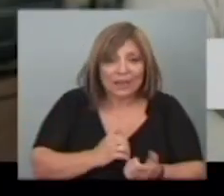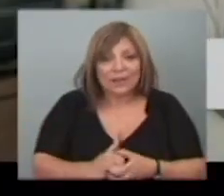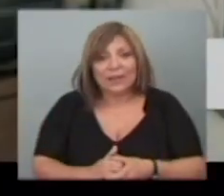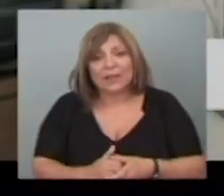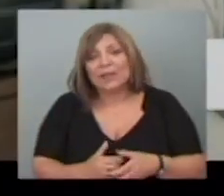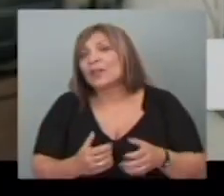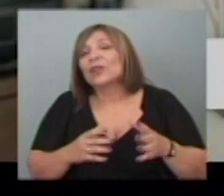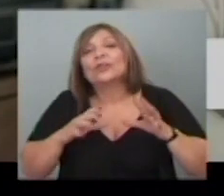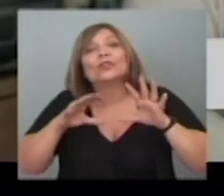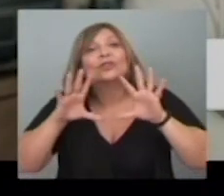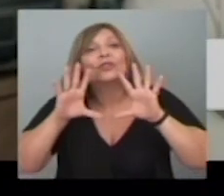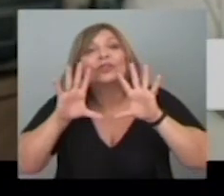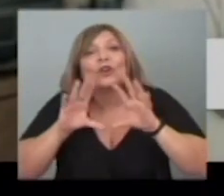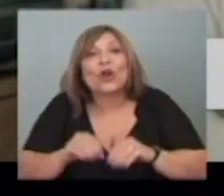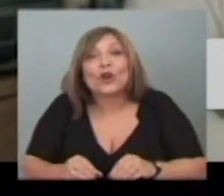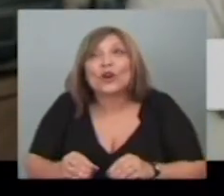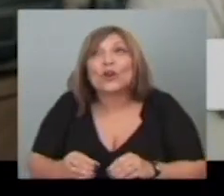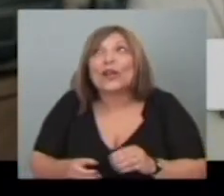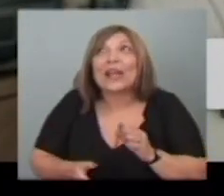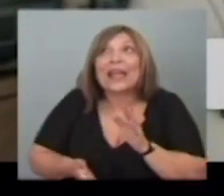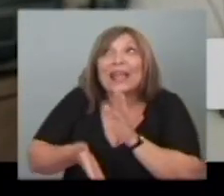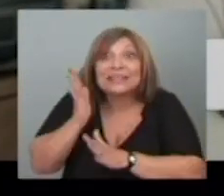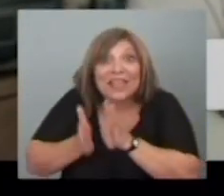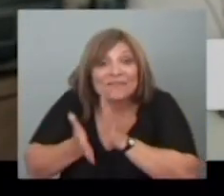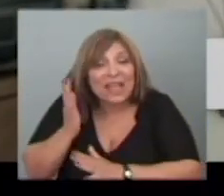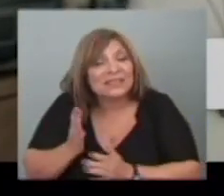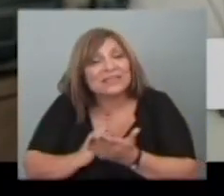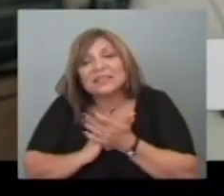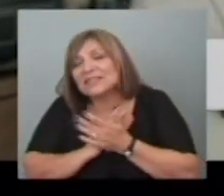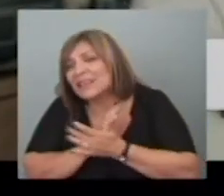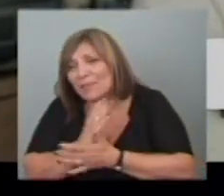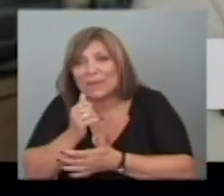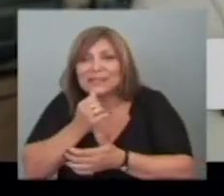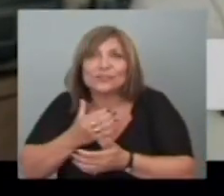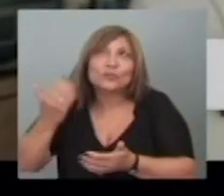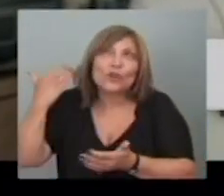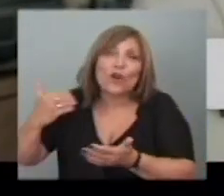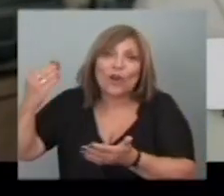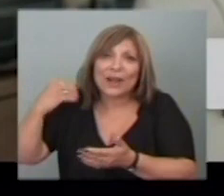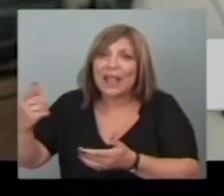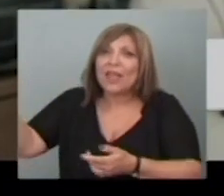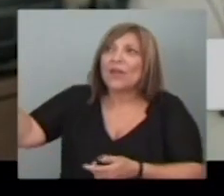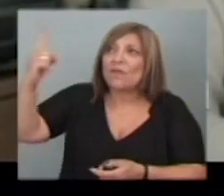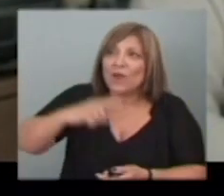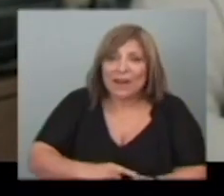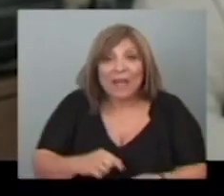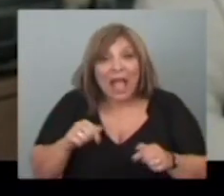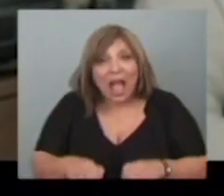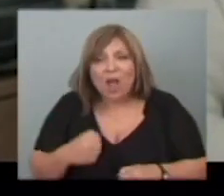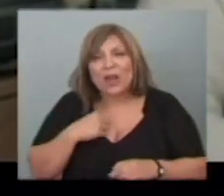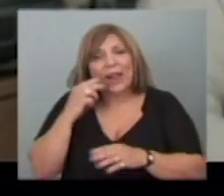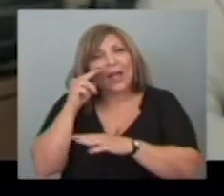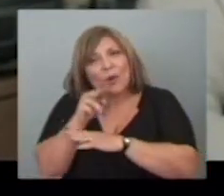Toda emigración tiene un retorno. Eso ha pasado siempre. Lo que hemos observado ahora